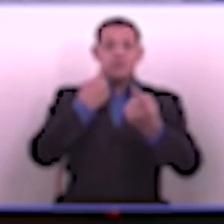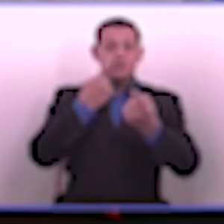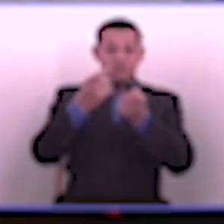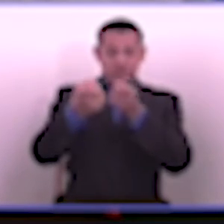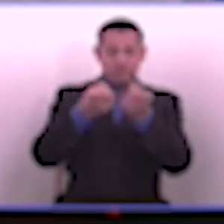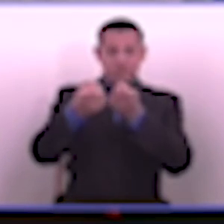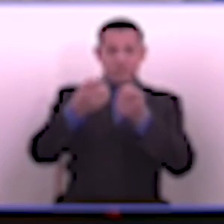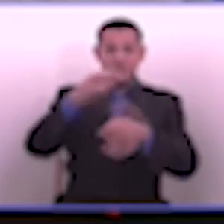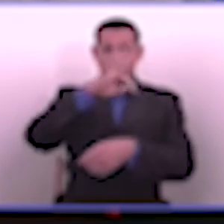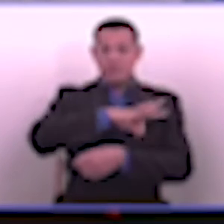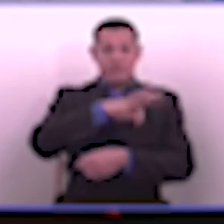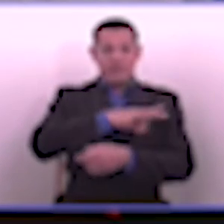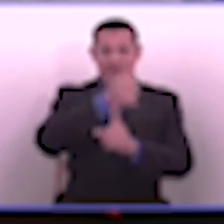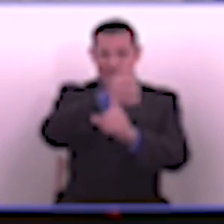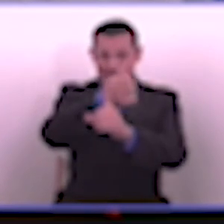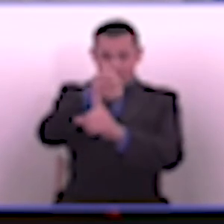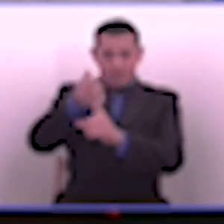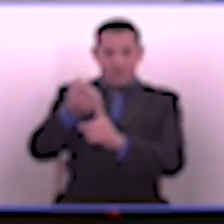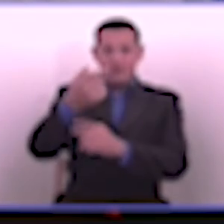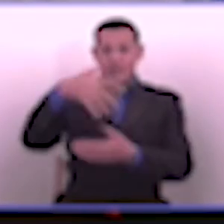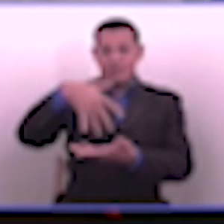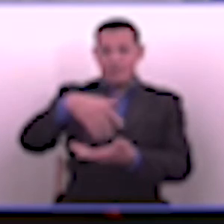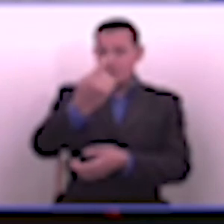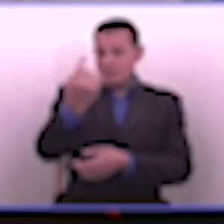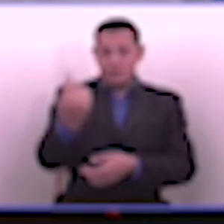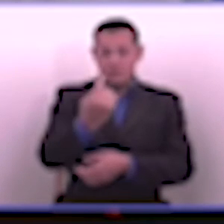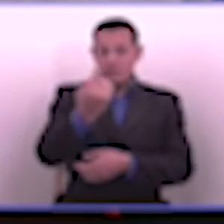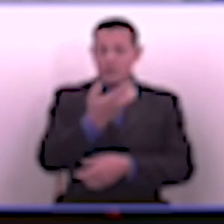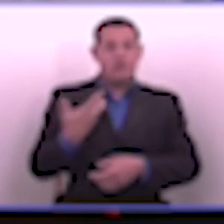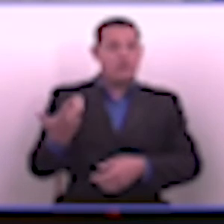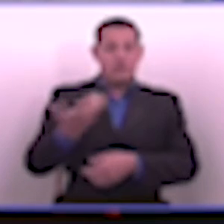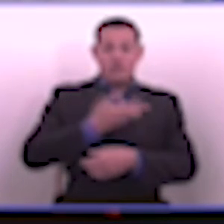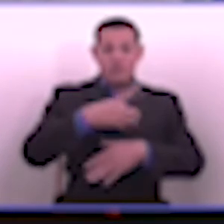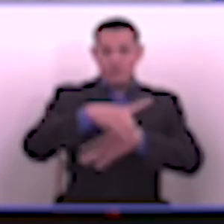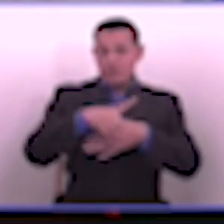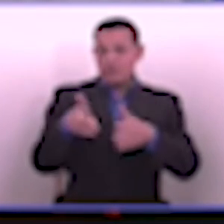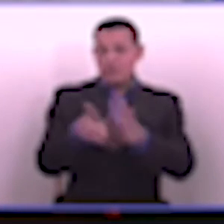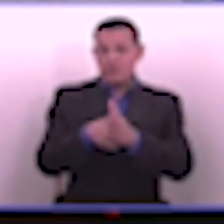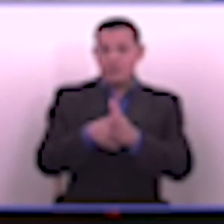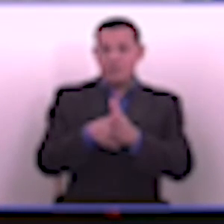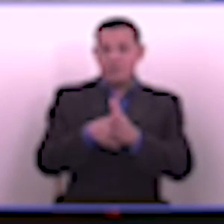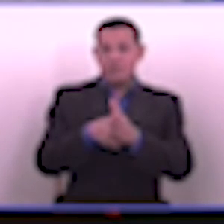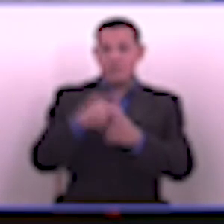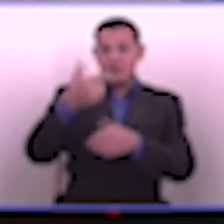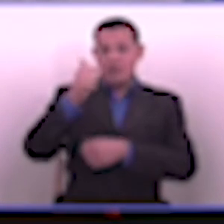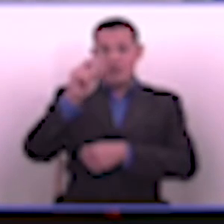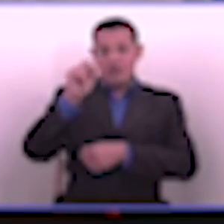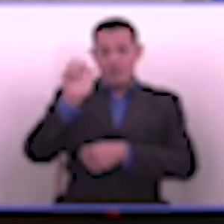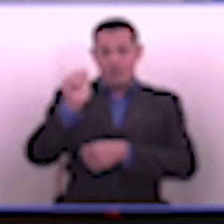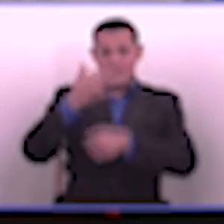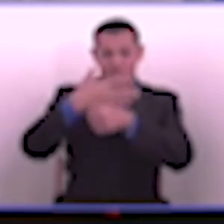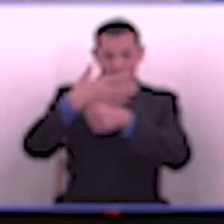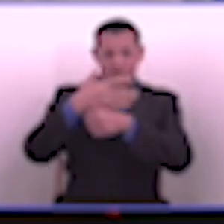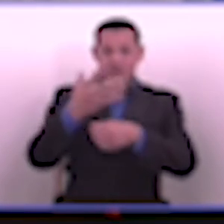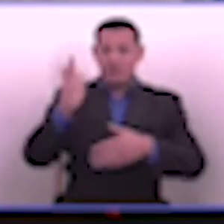el beneficio de cada uno de ellos nosotros como diputados de la fracción de ghana estamos